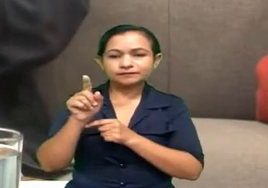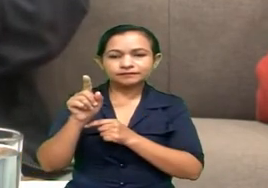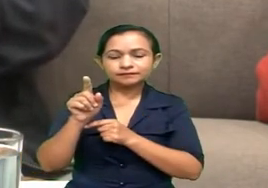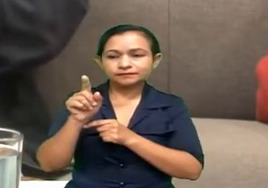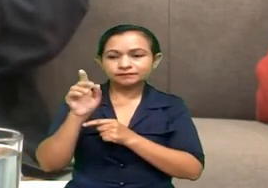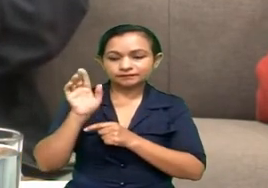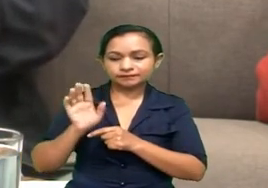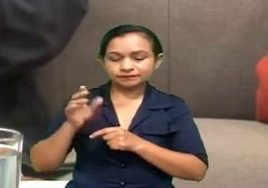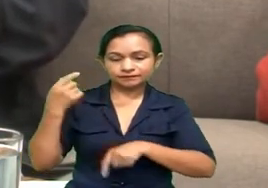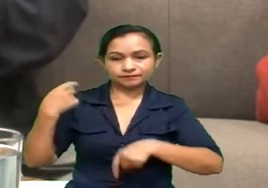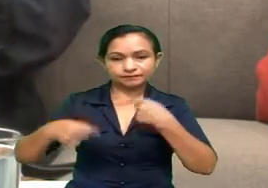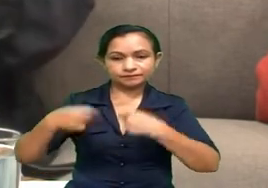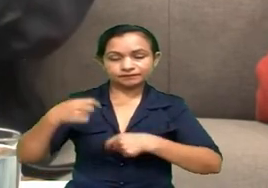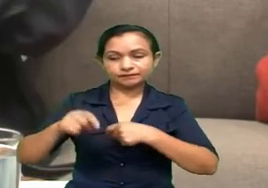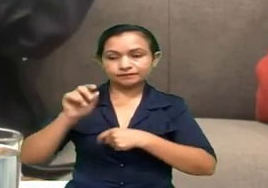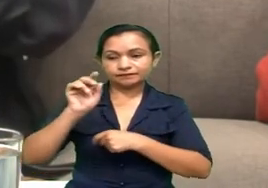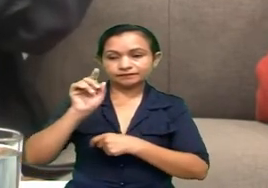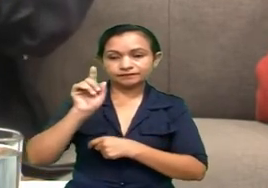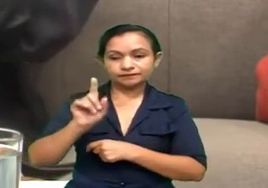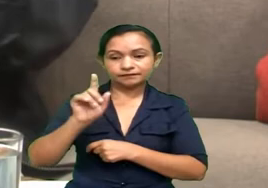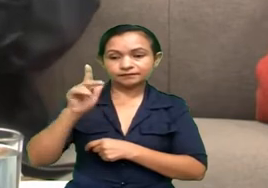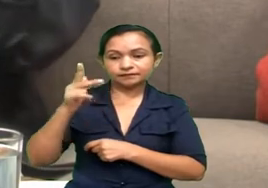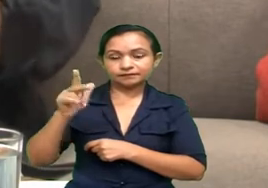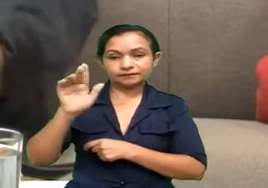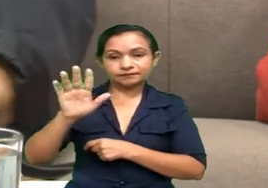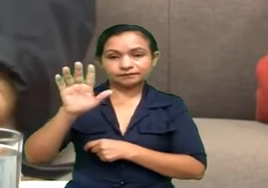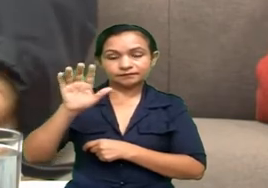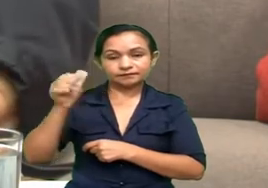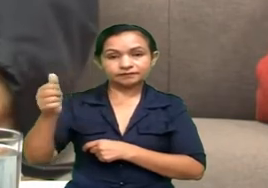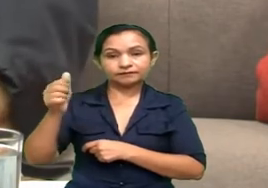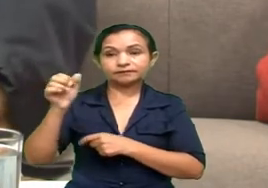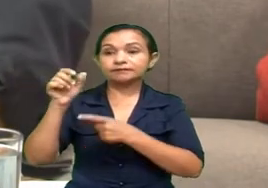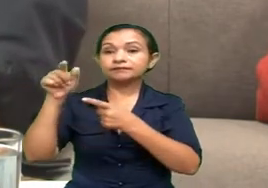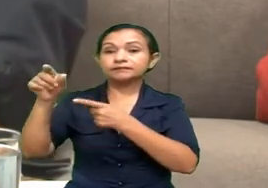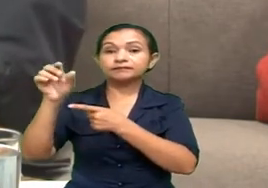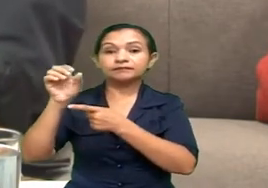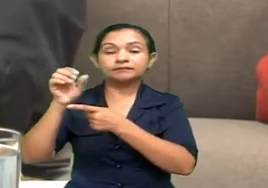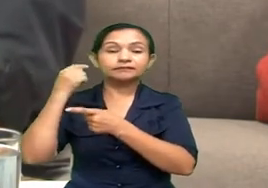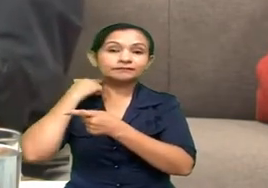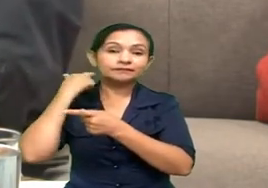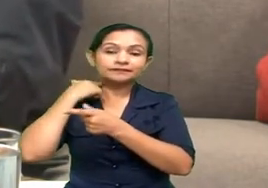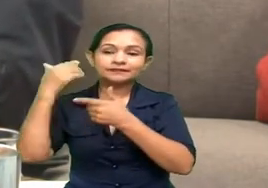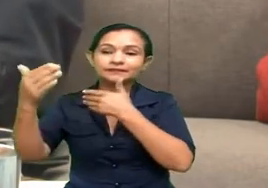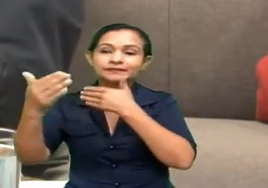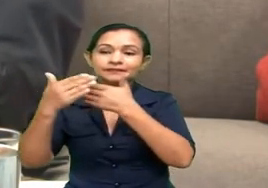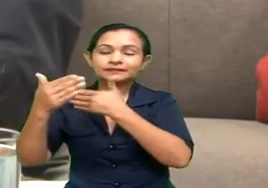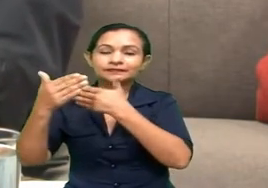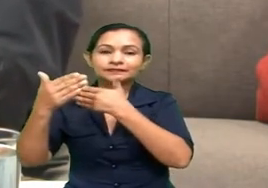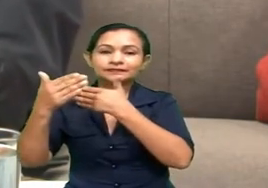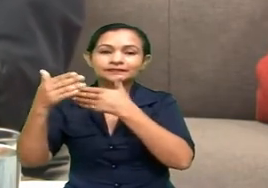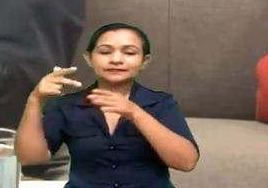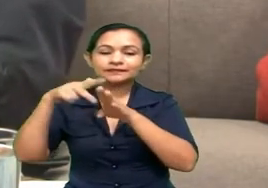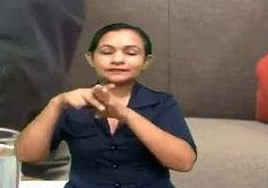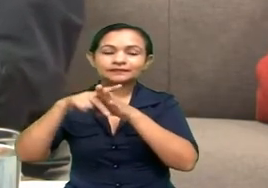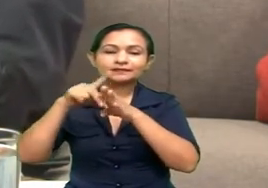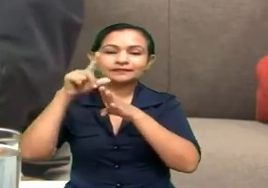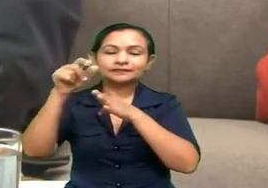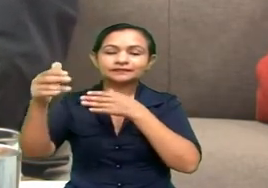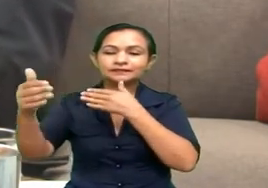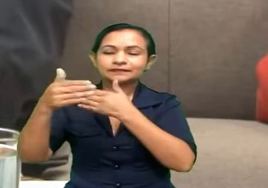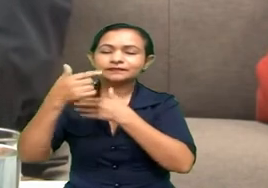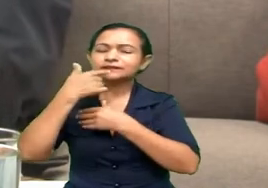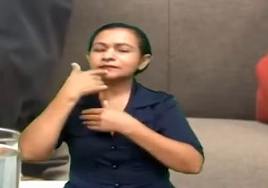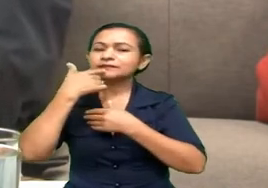de 1856 en los Llanos de Los Tocal, siempre cerca de San Jacinto. ¿Y por qué se